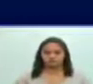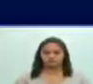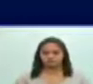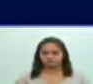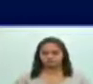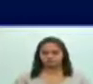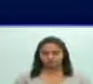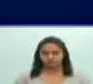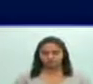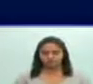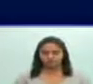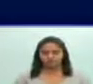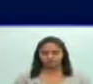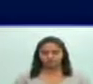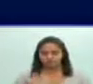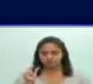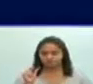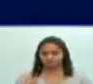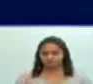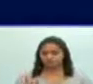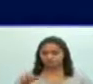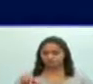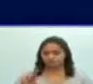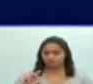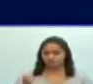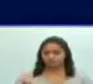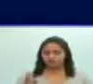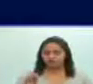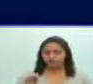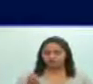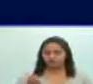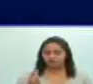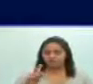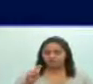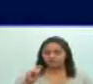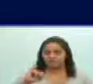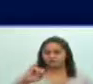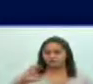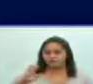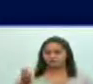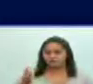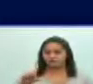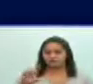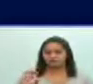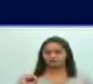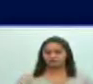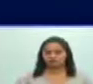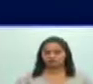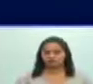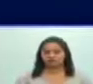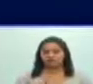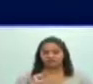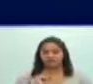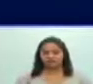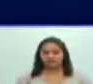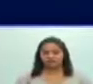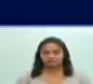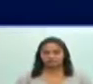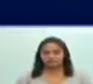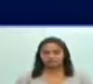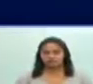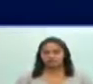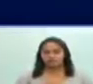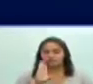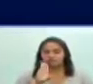las tres personas gramaticales. Por ejemplo, este es cercano al que habla, ese